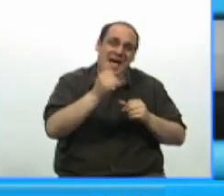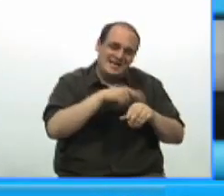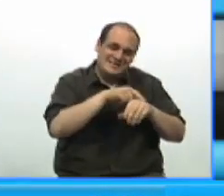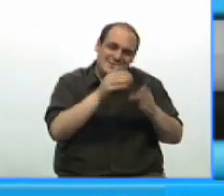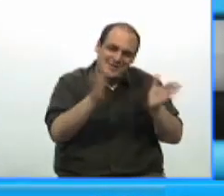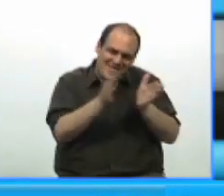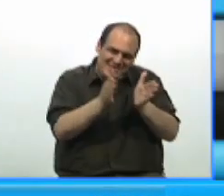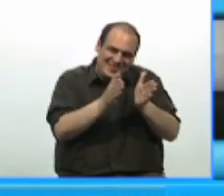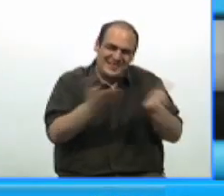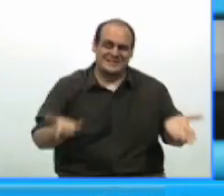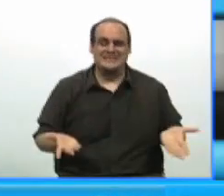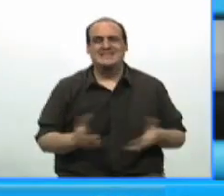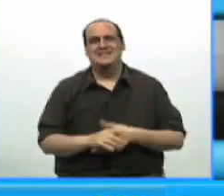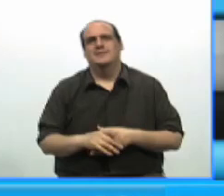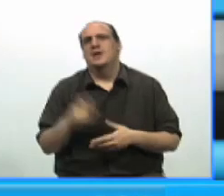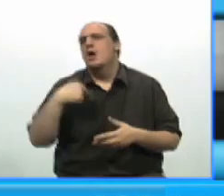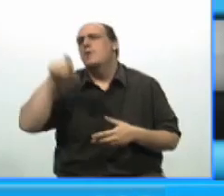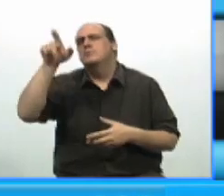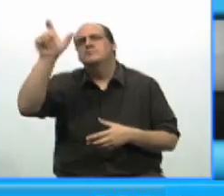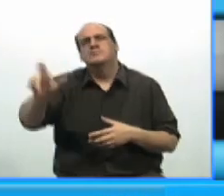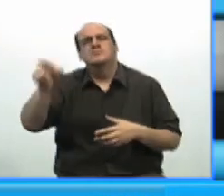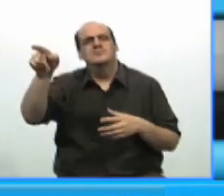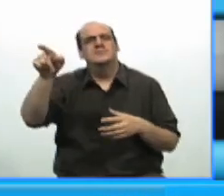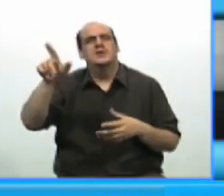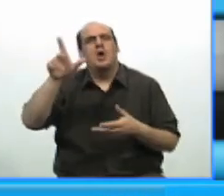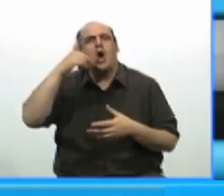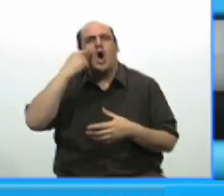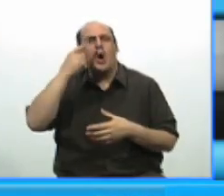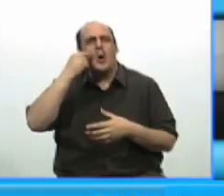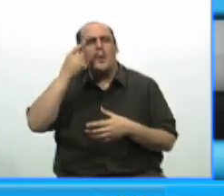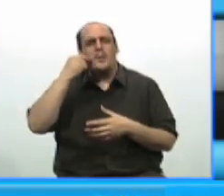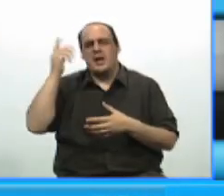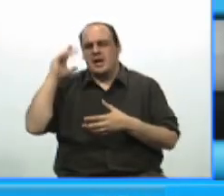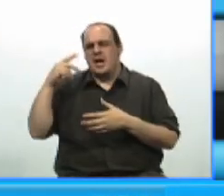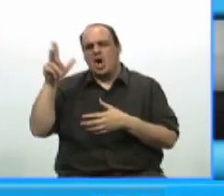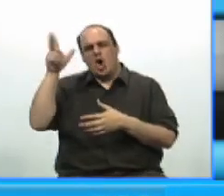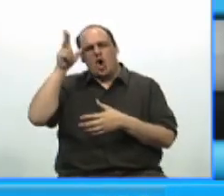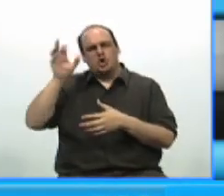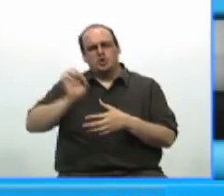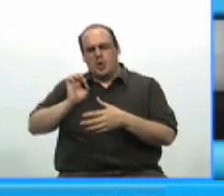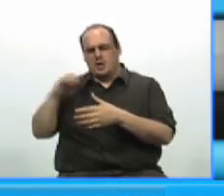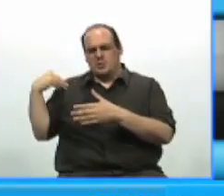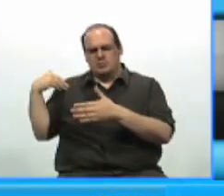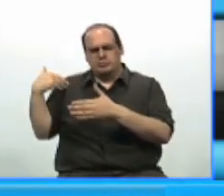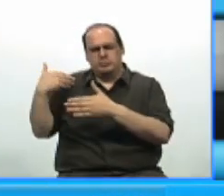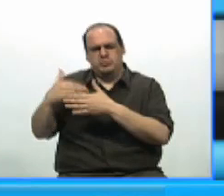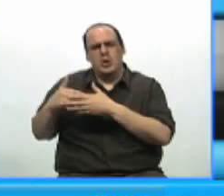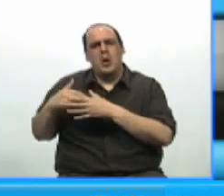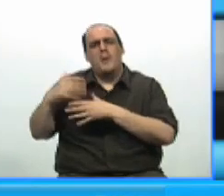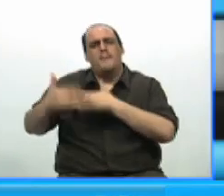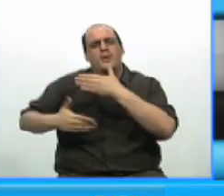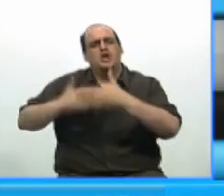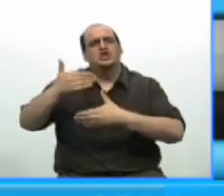limitado. Por supuesto. Pero ha sido un hombre que formó parte de un proceso que duró 8 años dentro de lo que es la selección